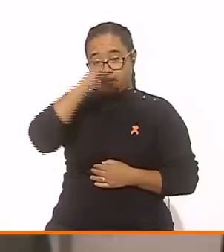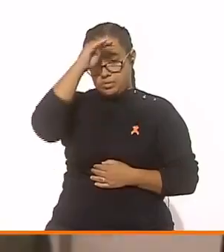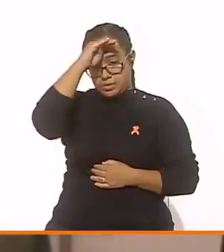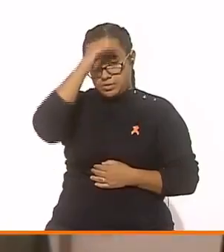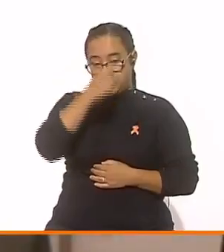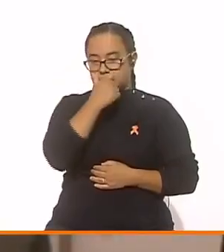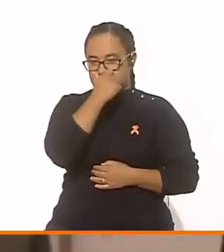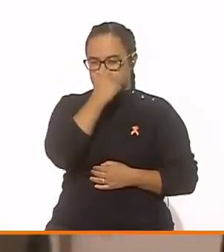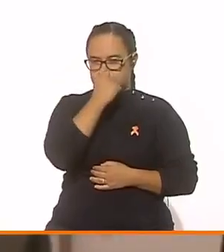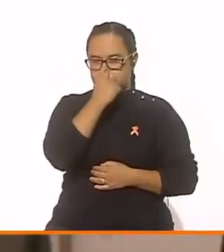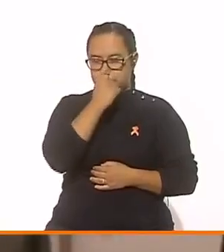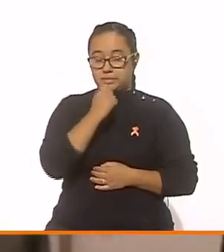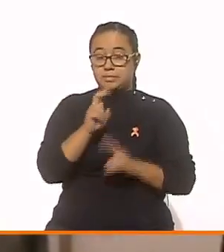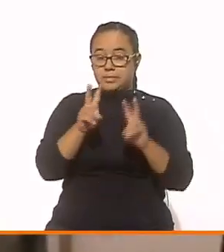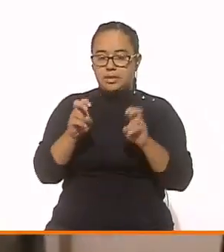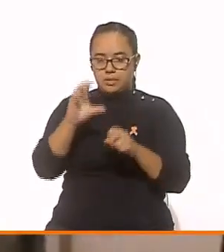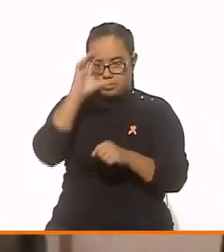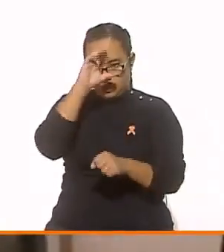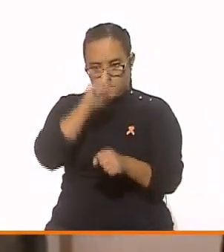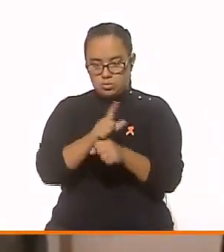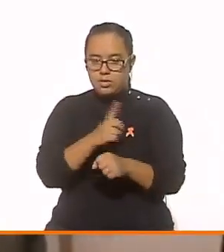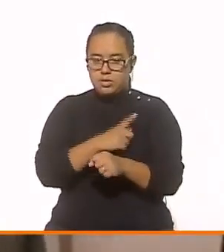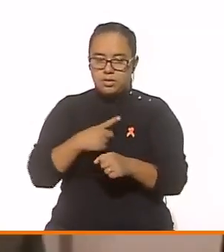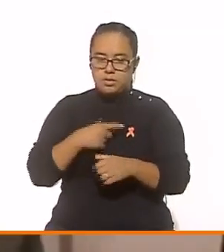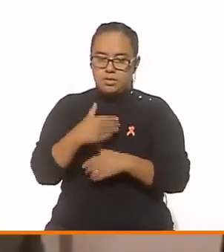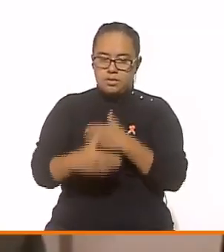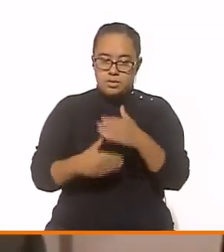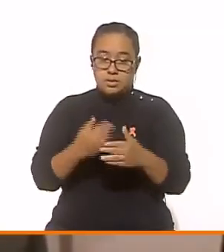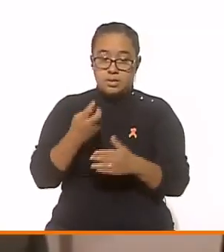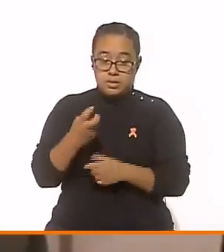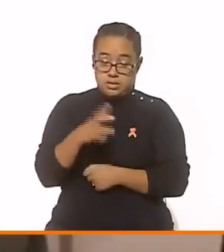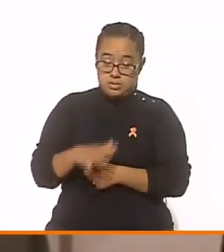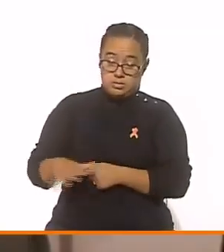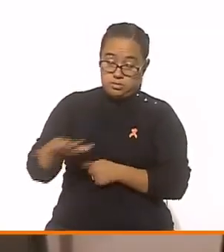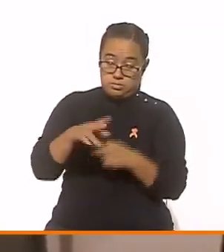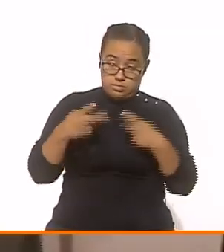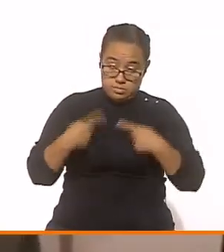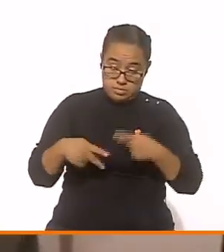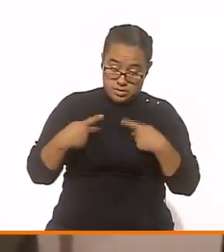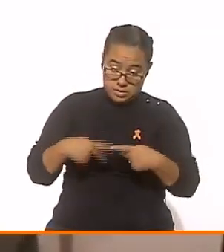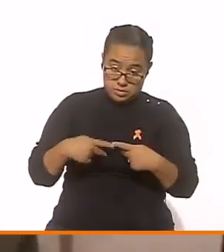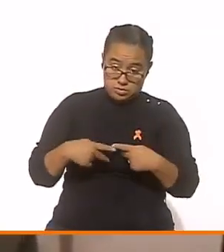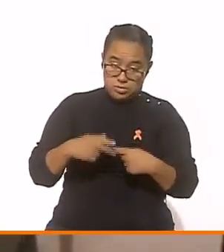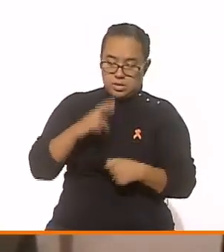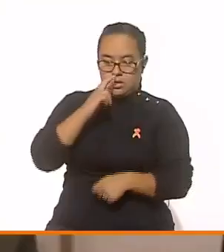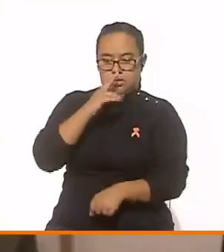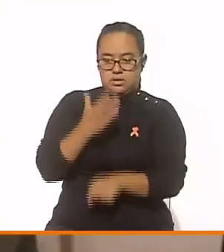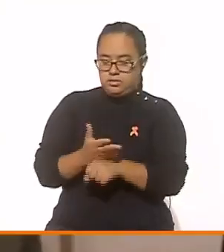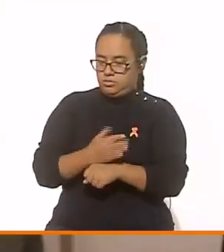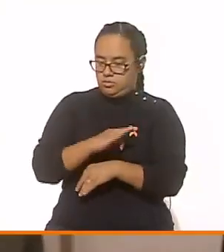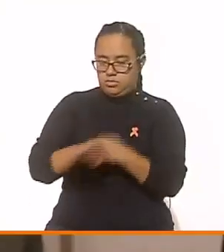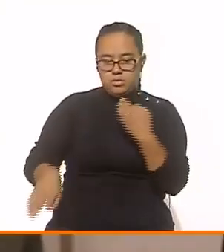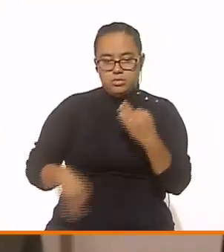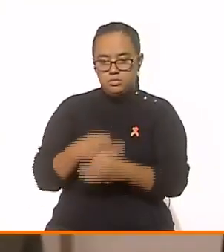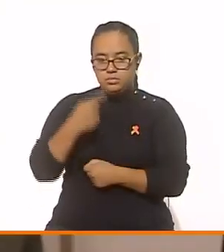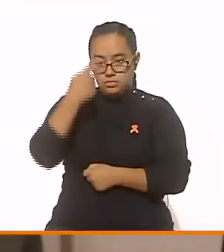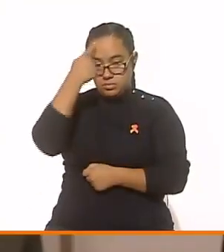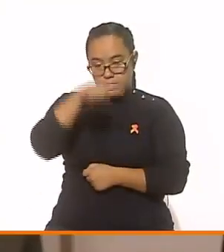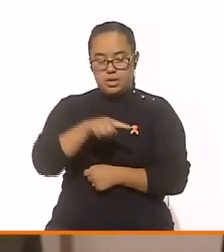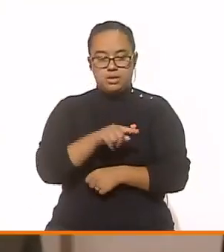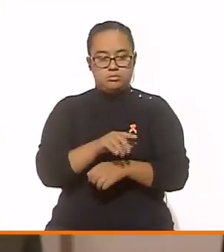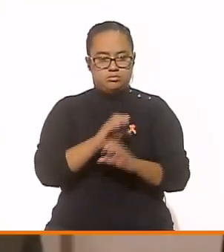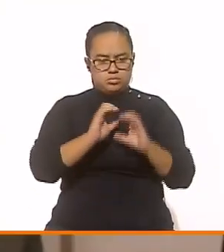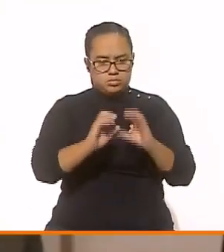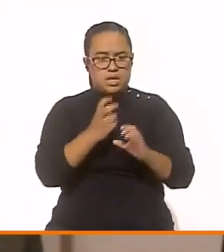paso también en términos culturales y reconocer Claro. que la sociedad civil también tiene una responsabilidad muy importante para prevenir